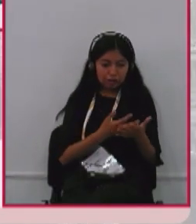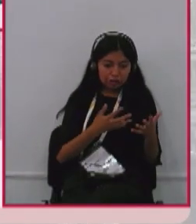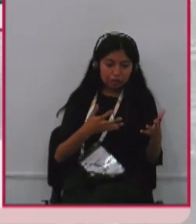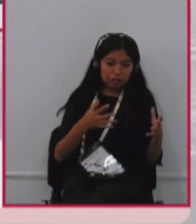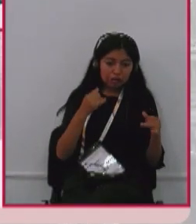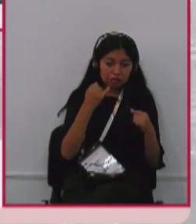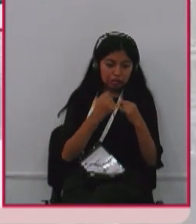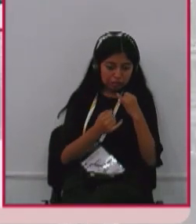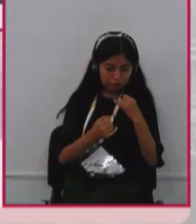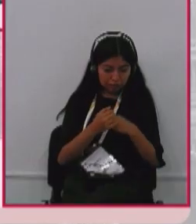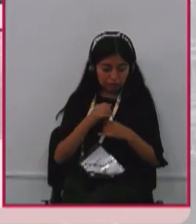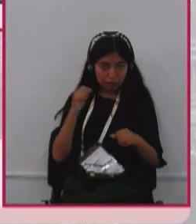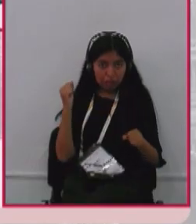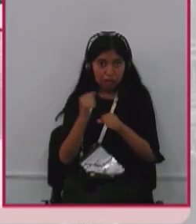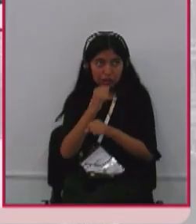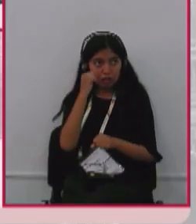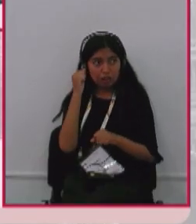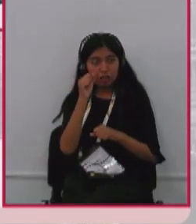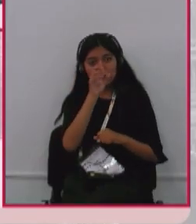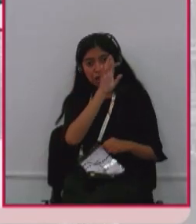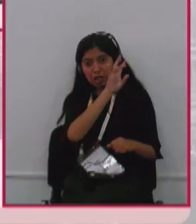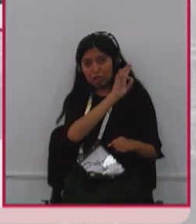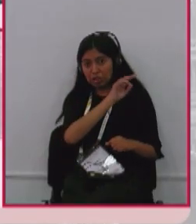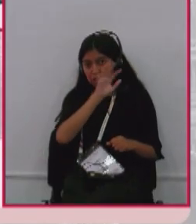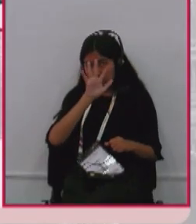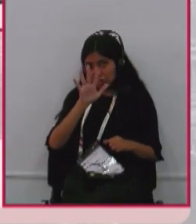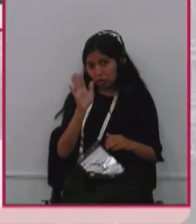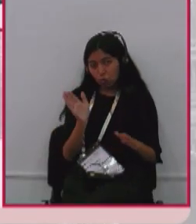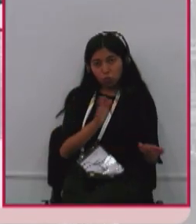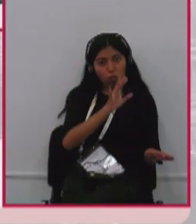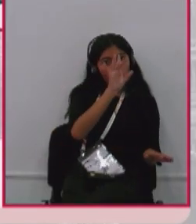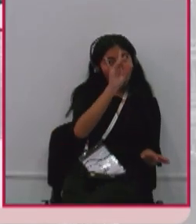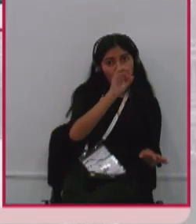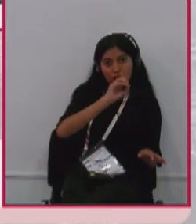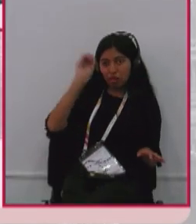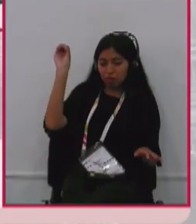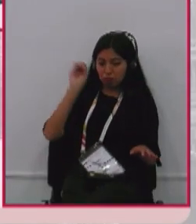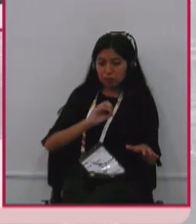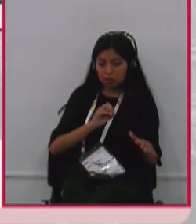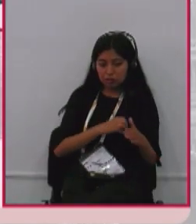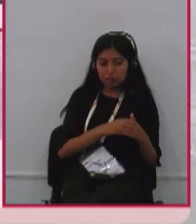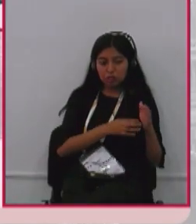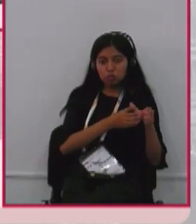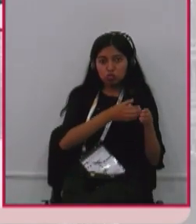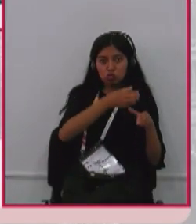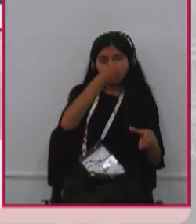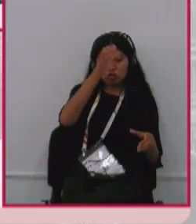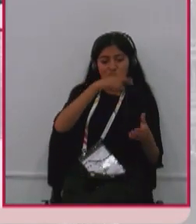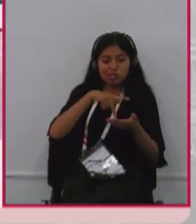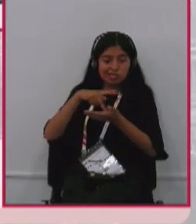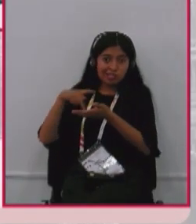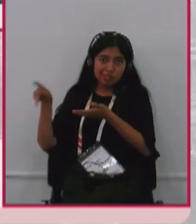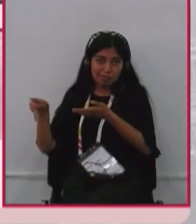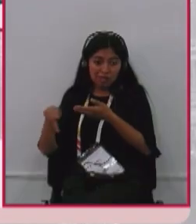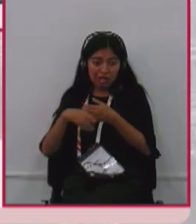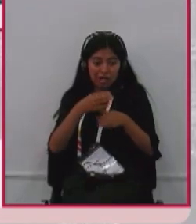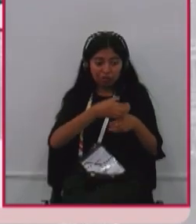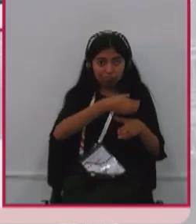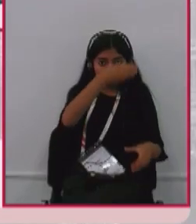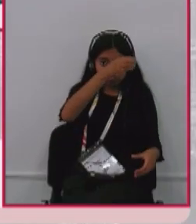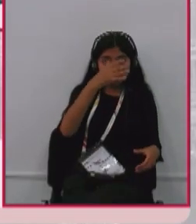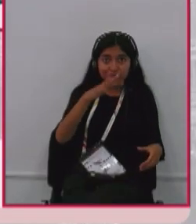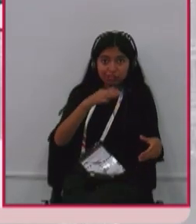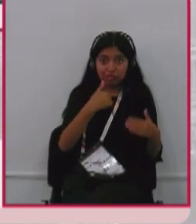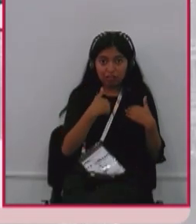proceso y logra recuperación entre 75 y 80%. La cola de esa celda Jameson se envía a las celdas que ya tenían